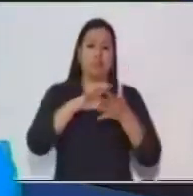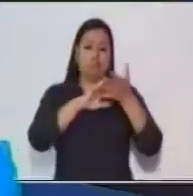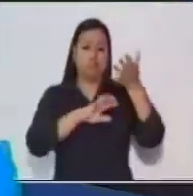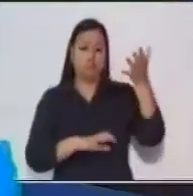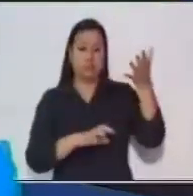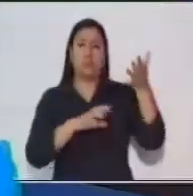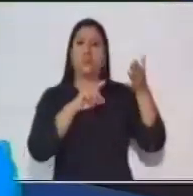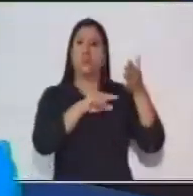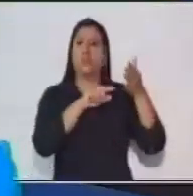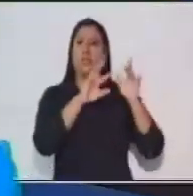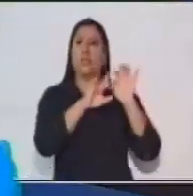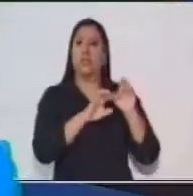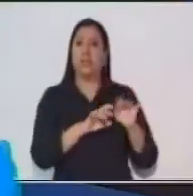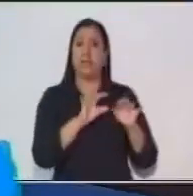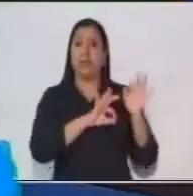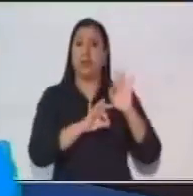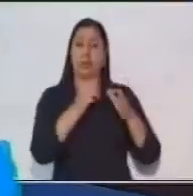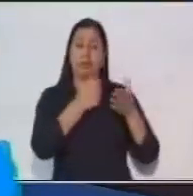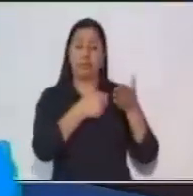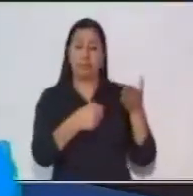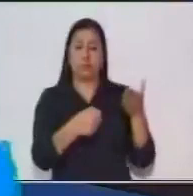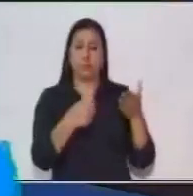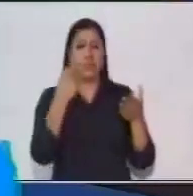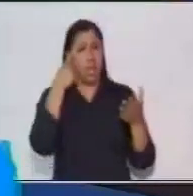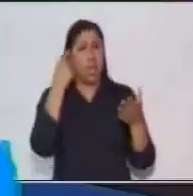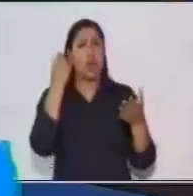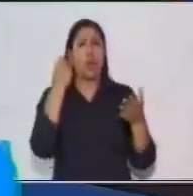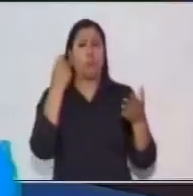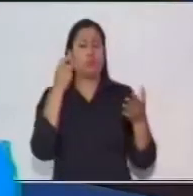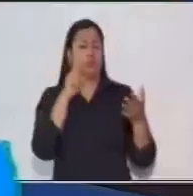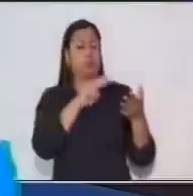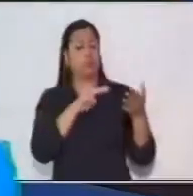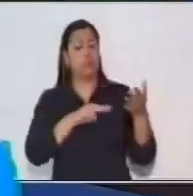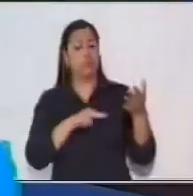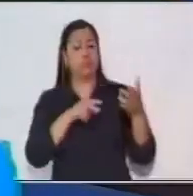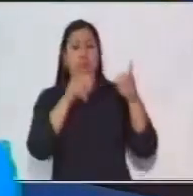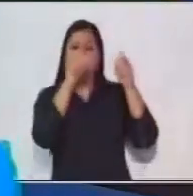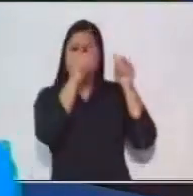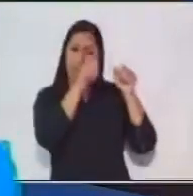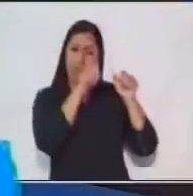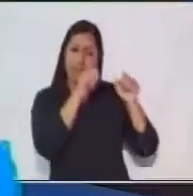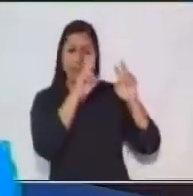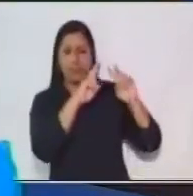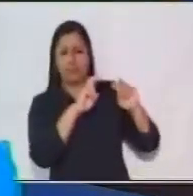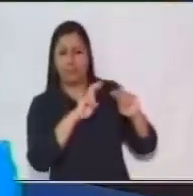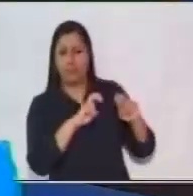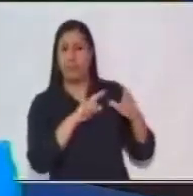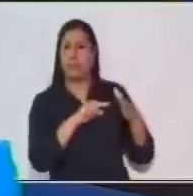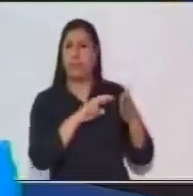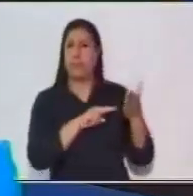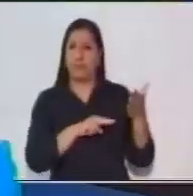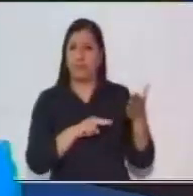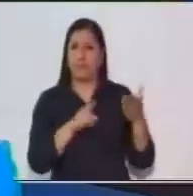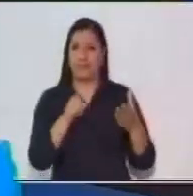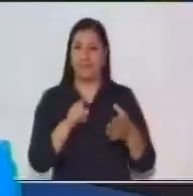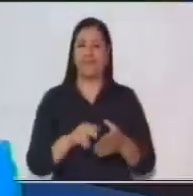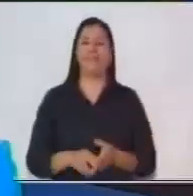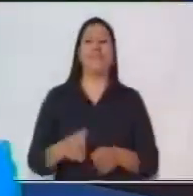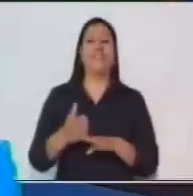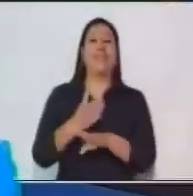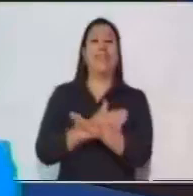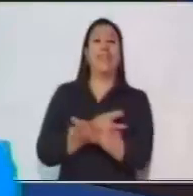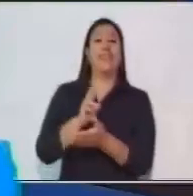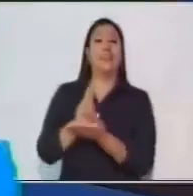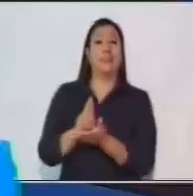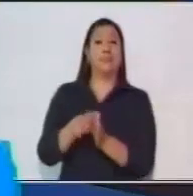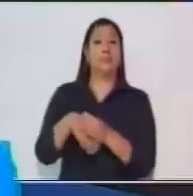escritos, comprensión lectora y análisis. Antes de empezar, te recomiendo que laves tus manos